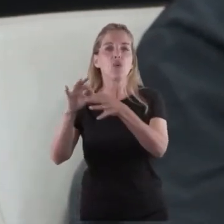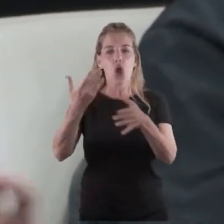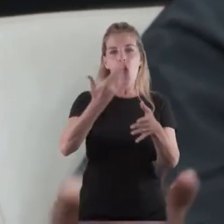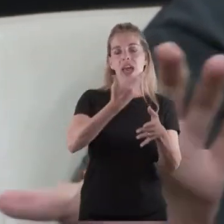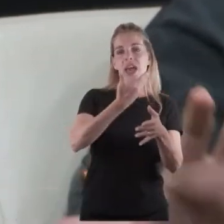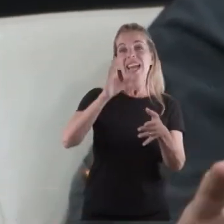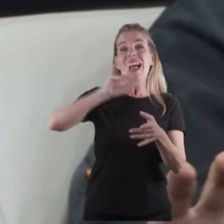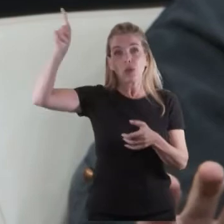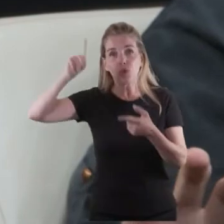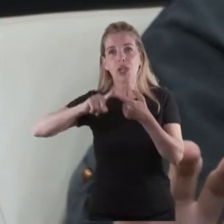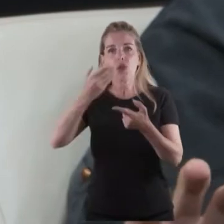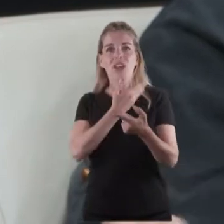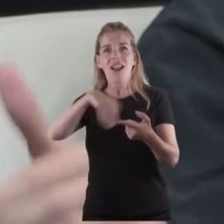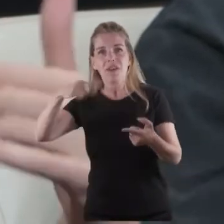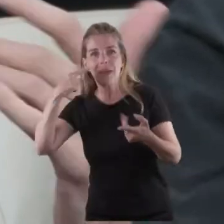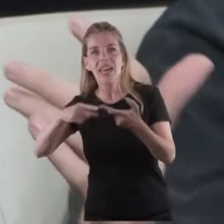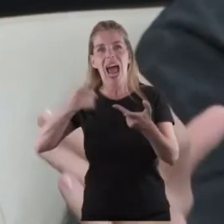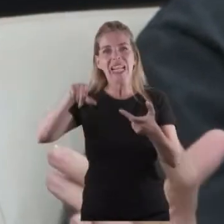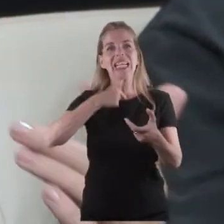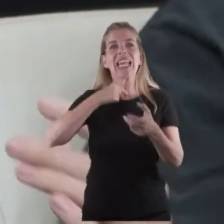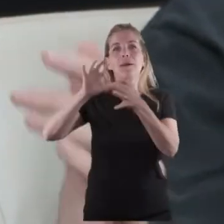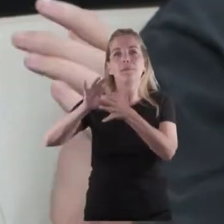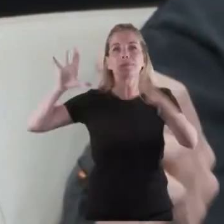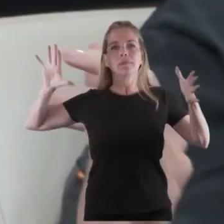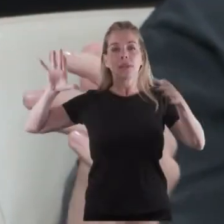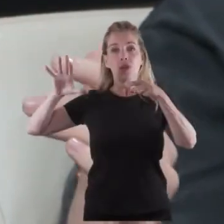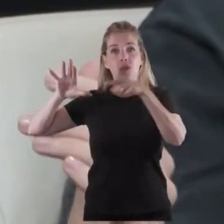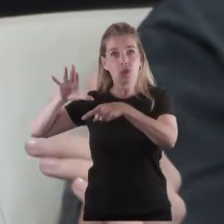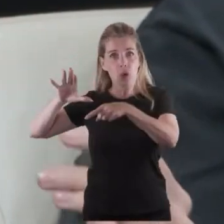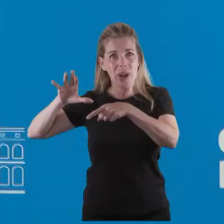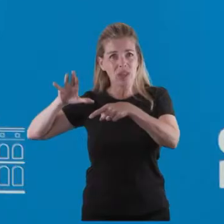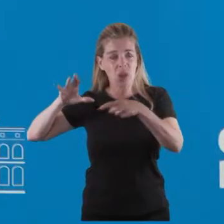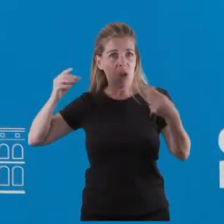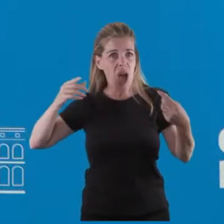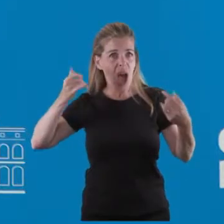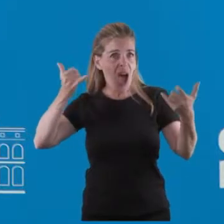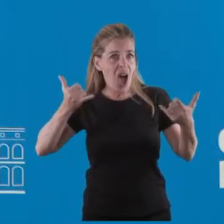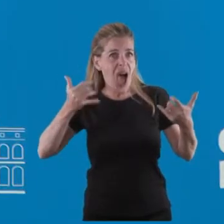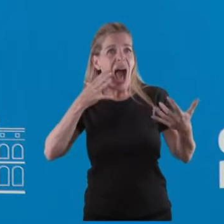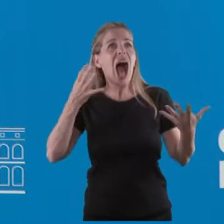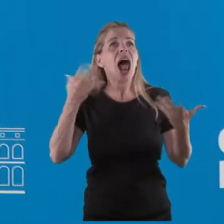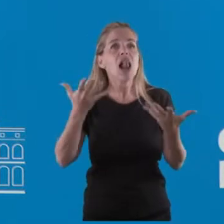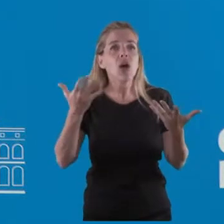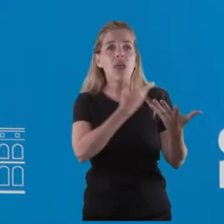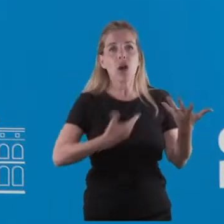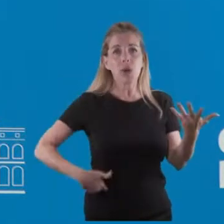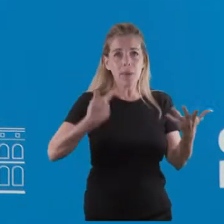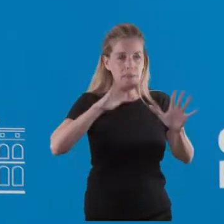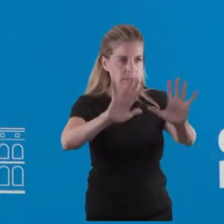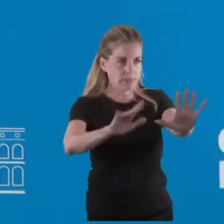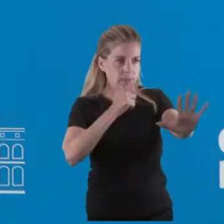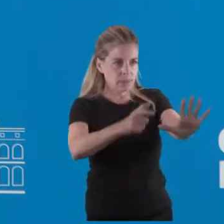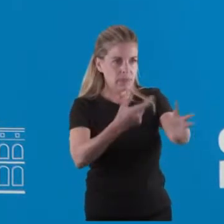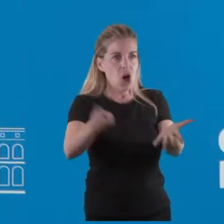eso generó malestar sobre eso no va a haber algún gesto con el gobierno algo a responder o de cecilia el